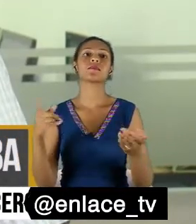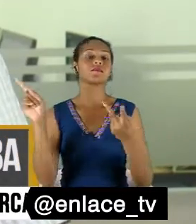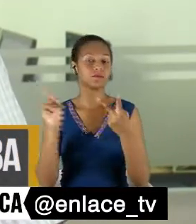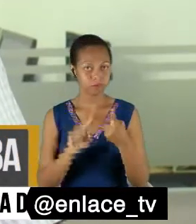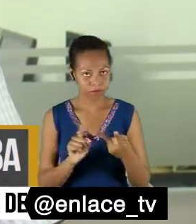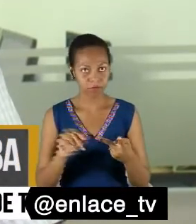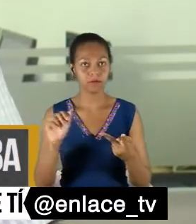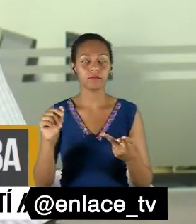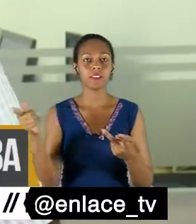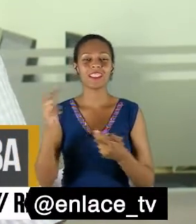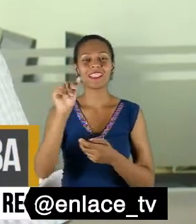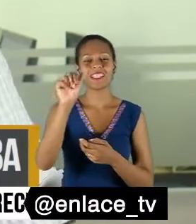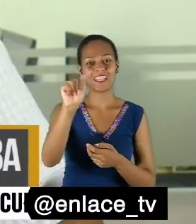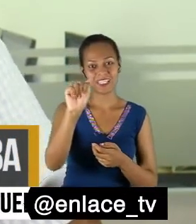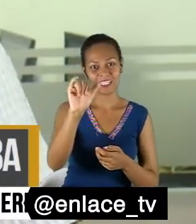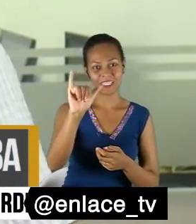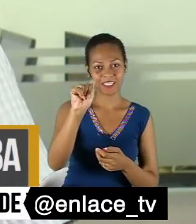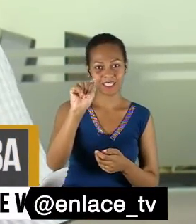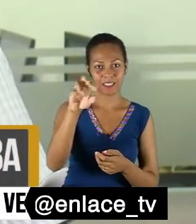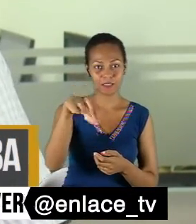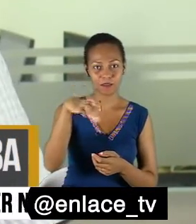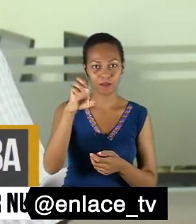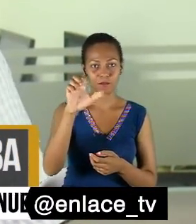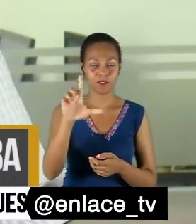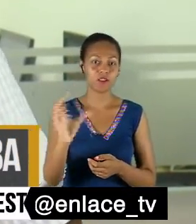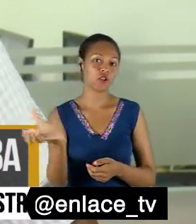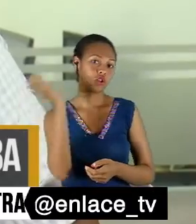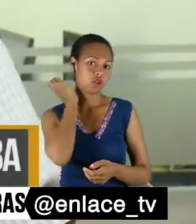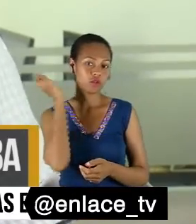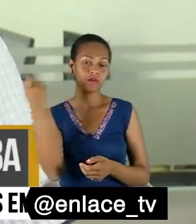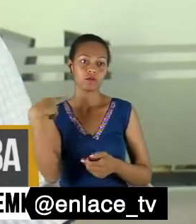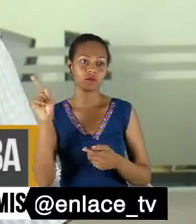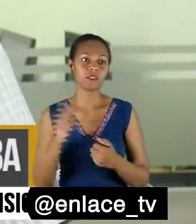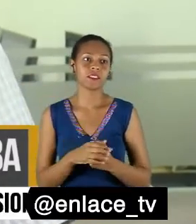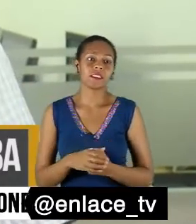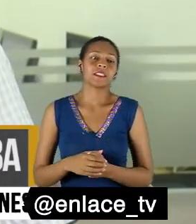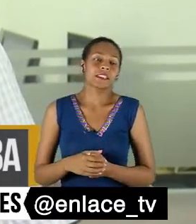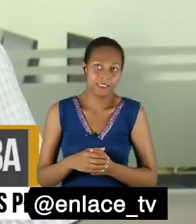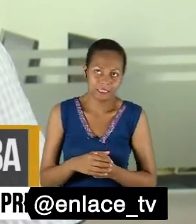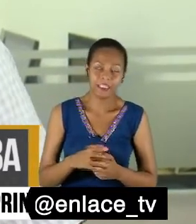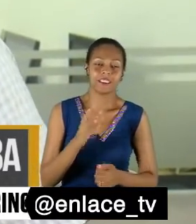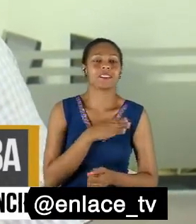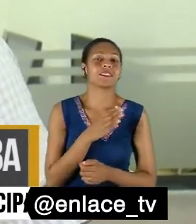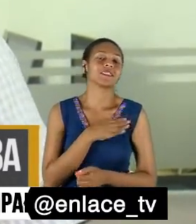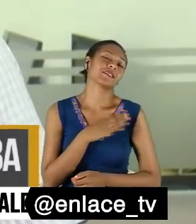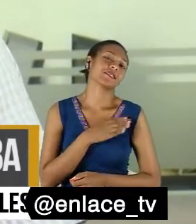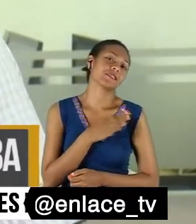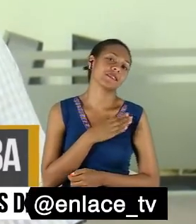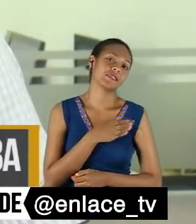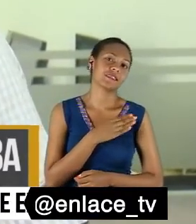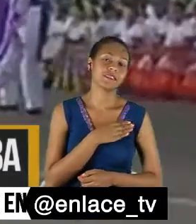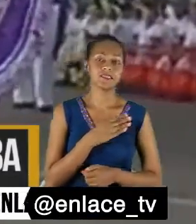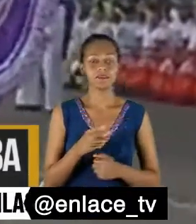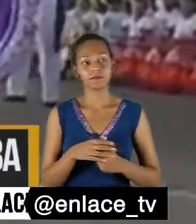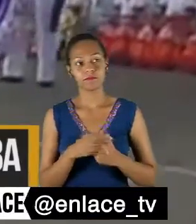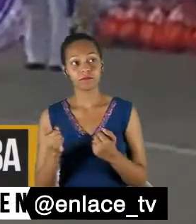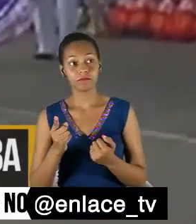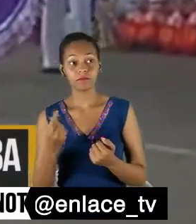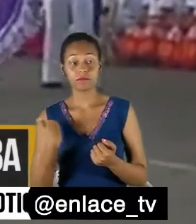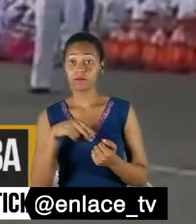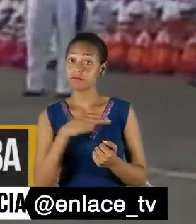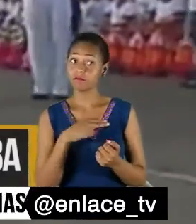en Ayapel, Córdoba. Pues eso se desata cada vez que abren el FEI, y la participación de nosotros ha sido también bastante ardua.